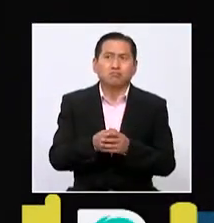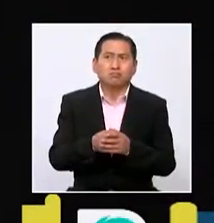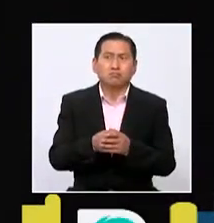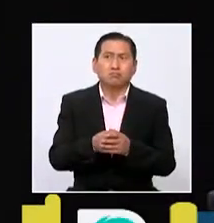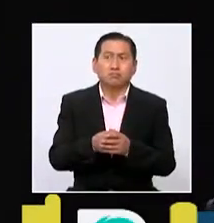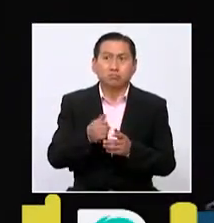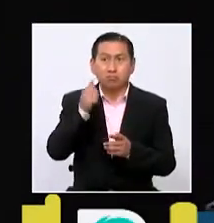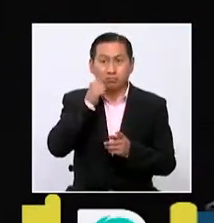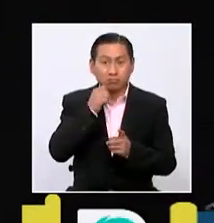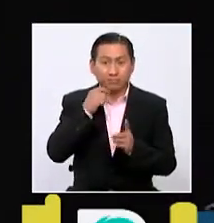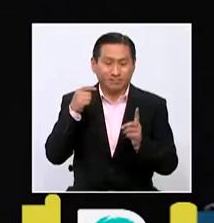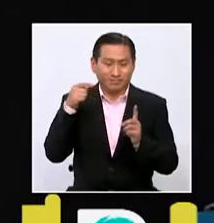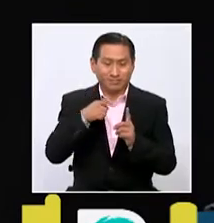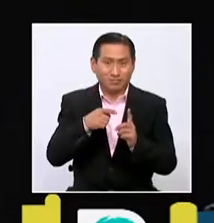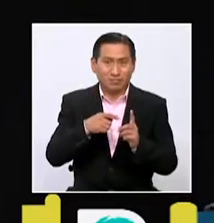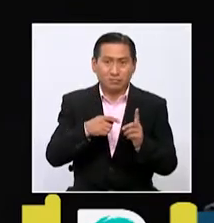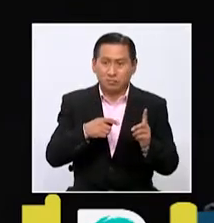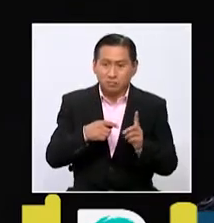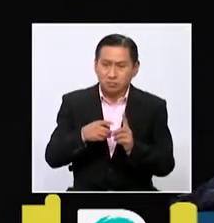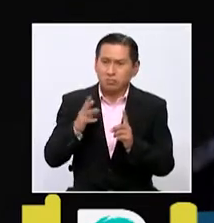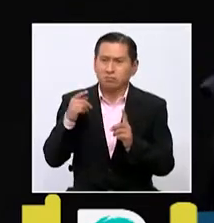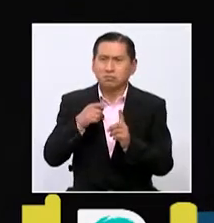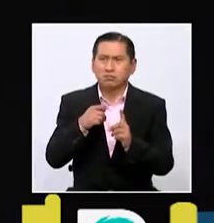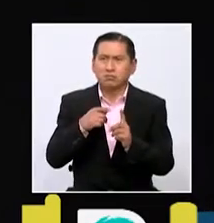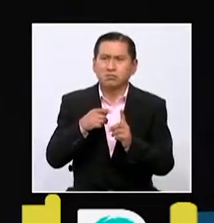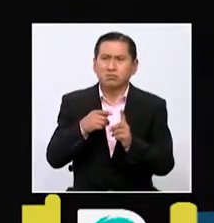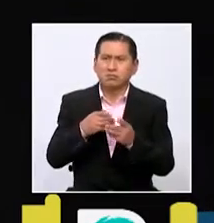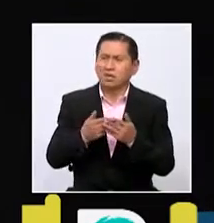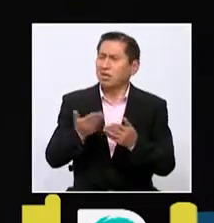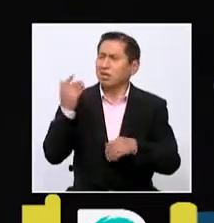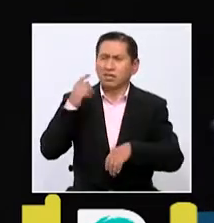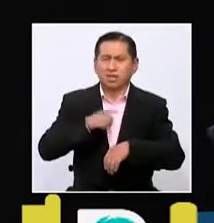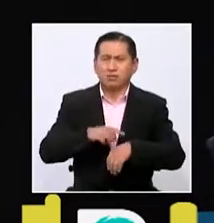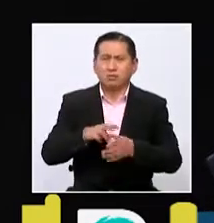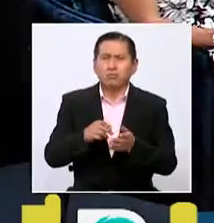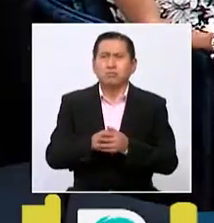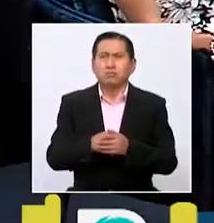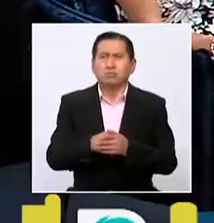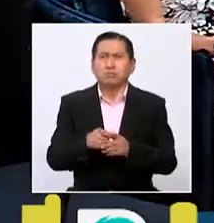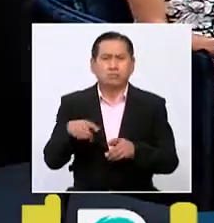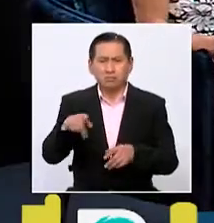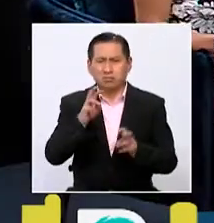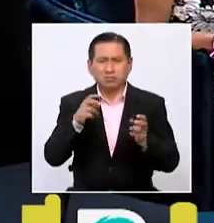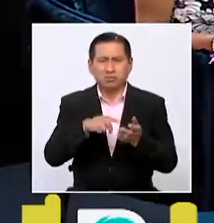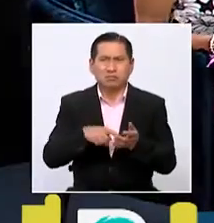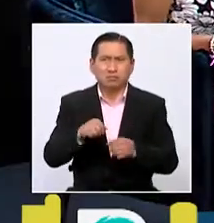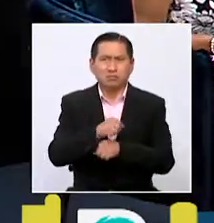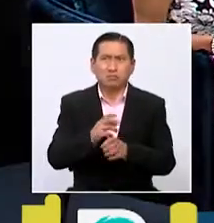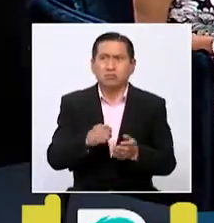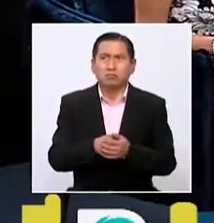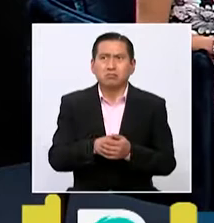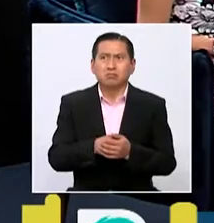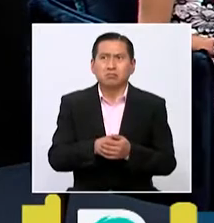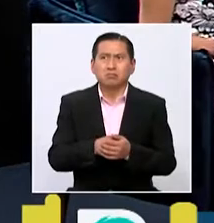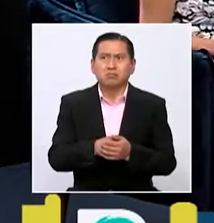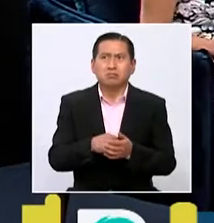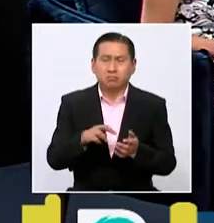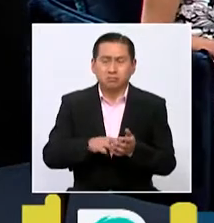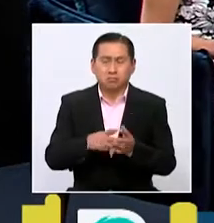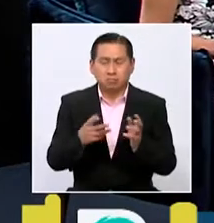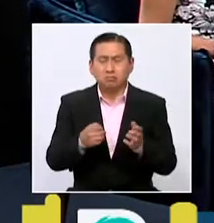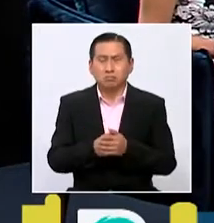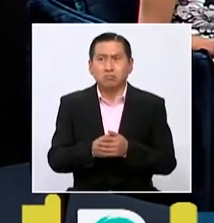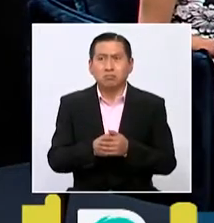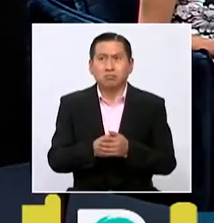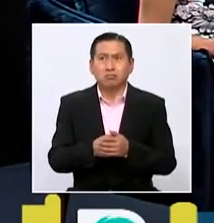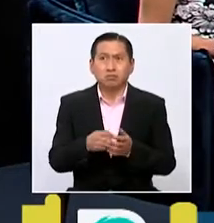movía como que si estuviésemos hablando del siglo XVIII, del siglo claro, XVII. Claro, la estética de la esclavitud muy por muy Dios, contenida, ¿no? Y